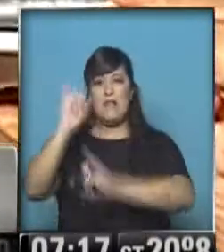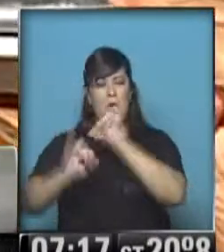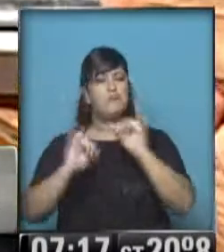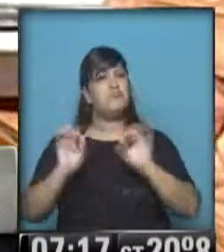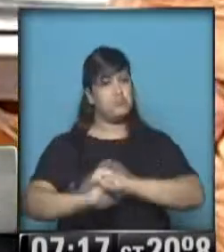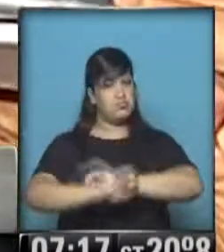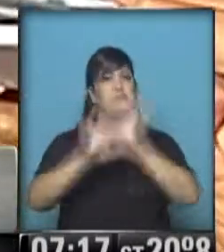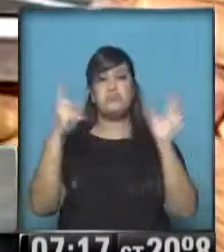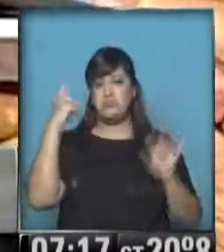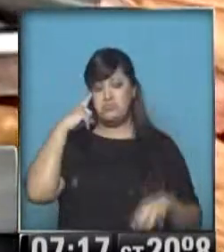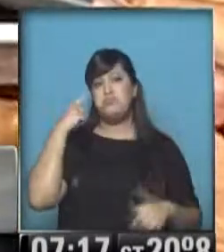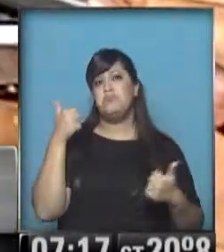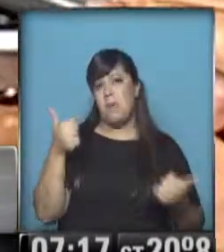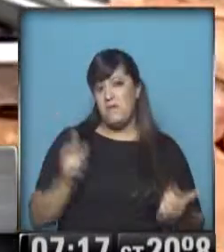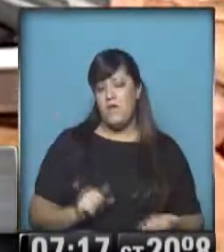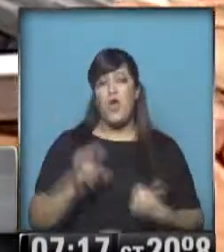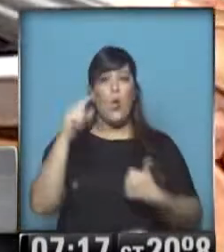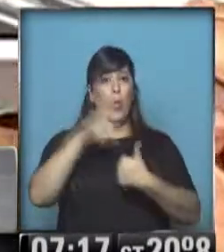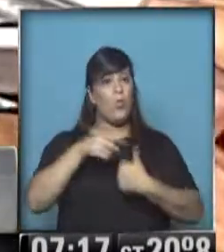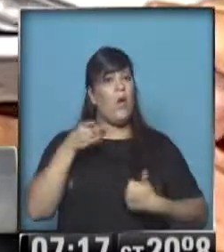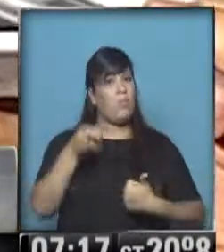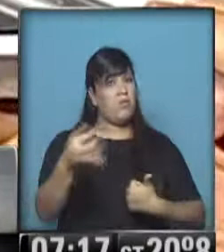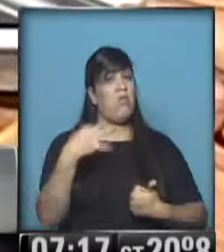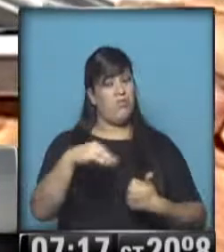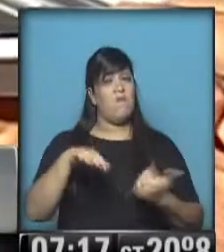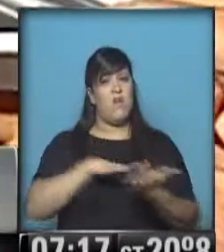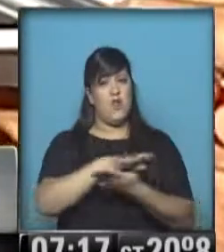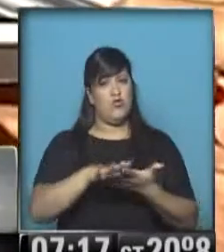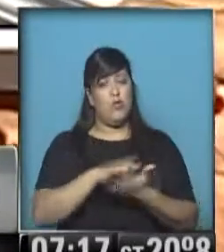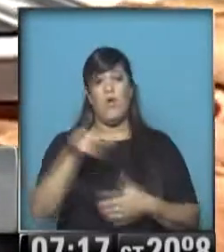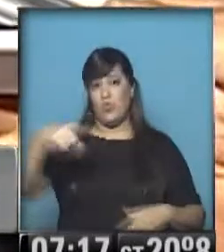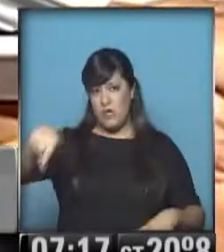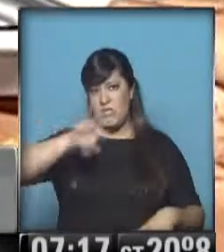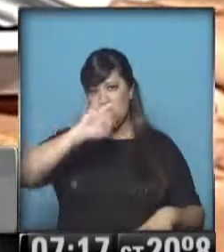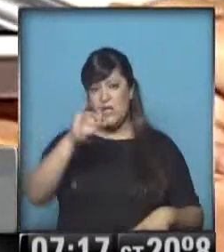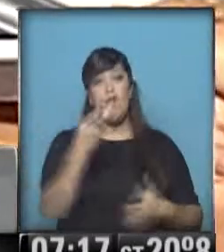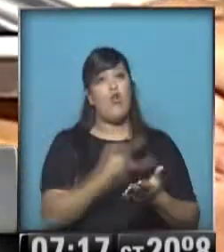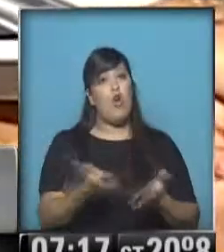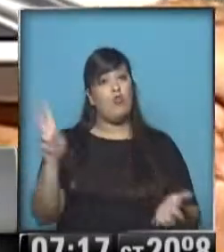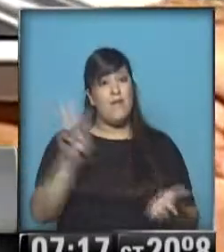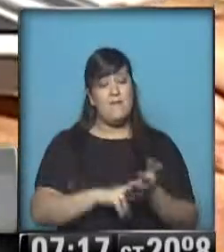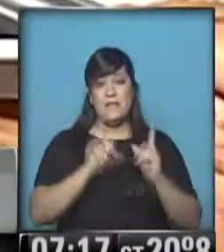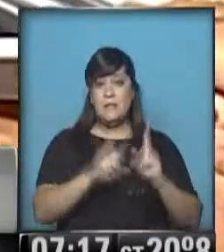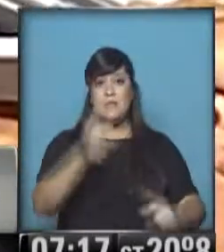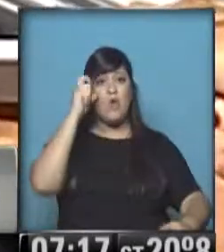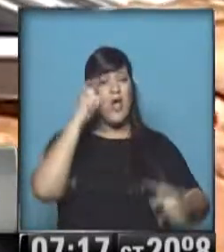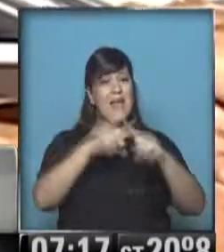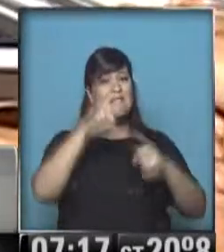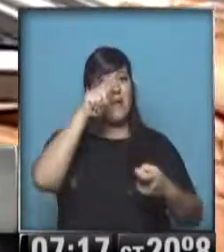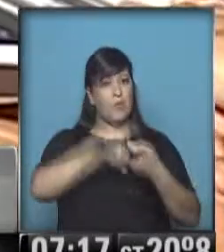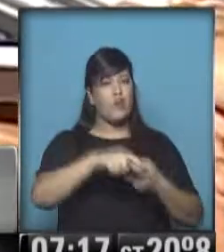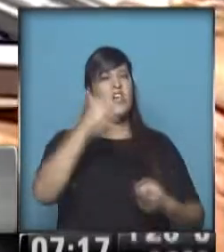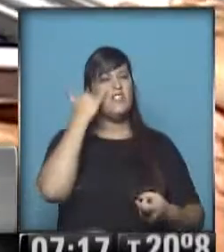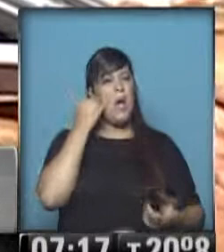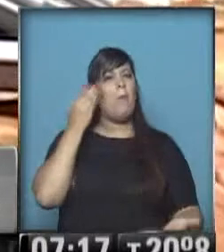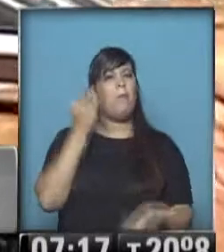y coherentes. Una exigiendo que se resuelva. Ustedes saben que otra vez la doctora Arroyo Salgado, que ya había pedido